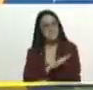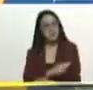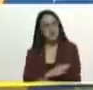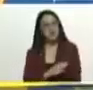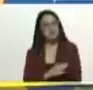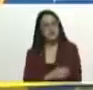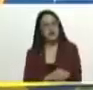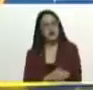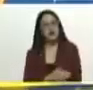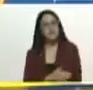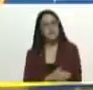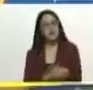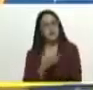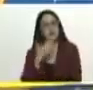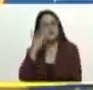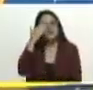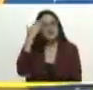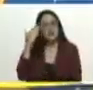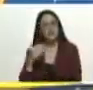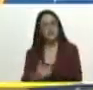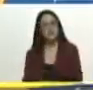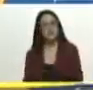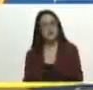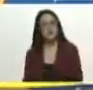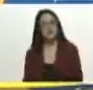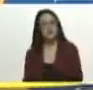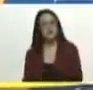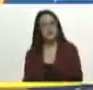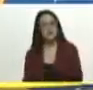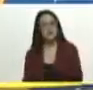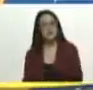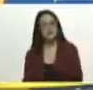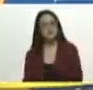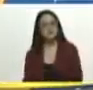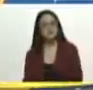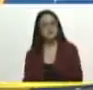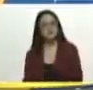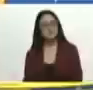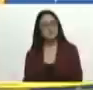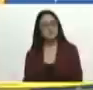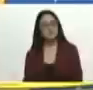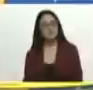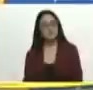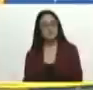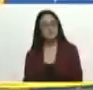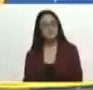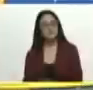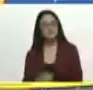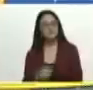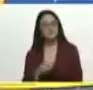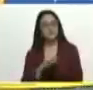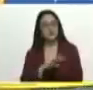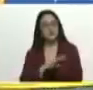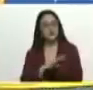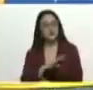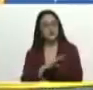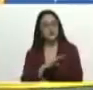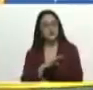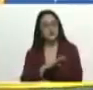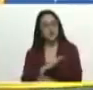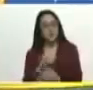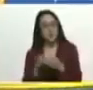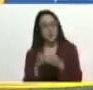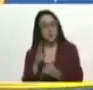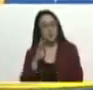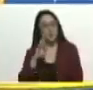Saudita está dando los pasos para sumarse a los bancos de los BRICS. ¿Ustedes se imaginan? ¿Ah? Y si nos